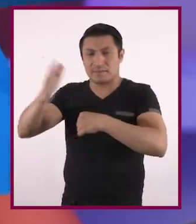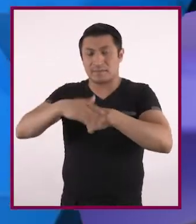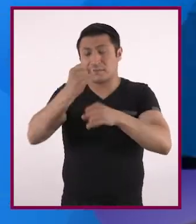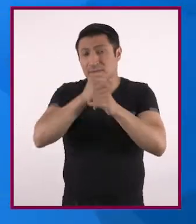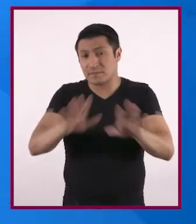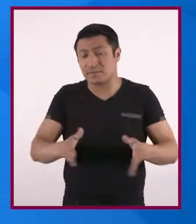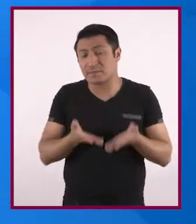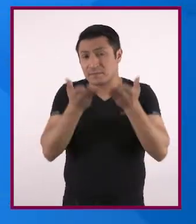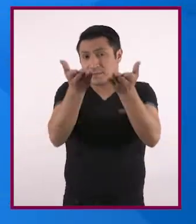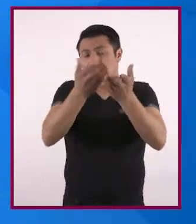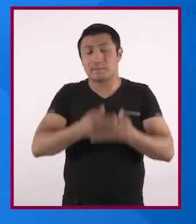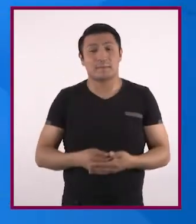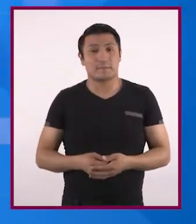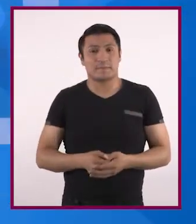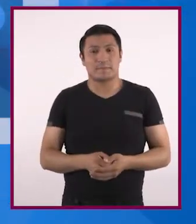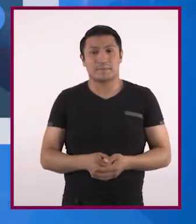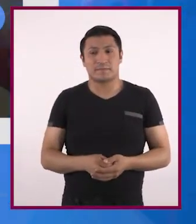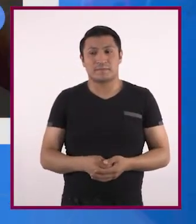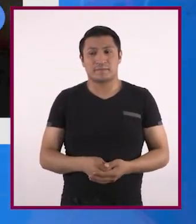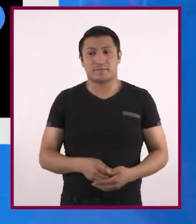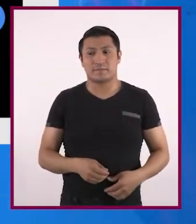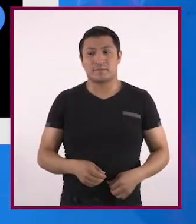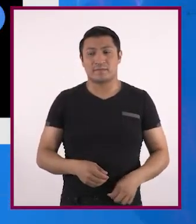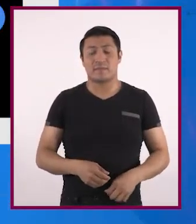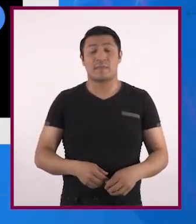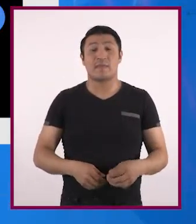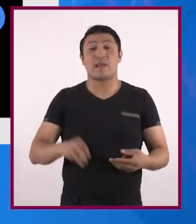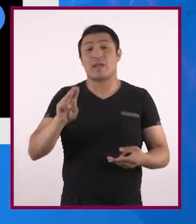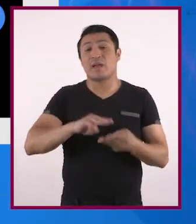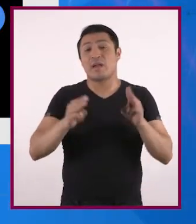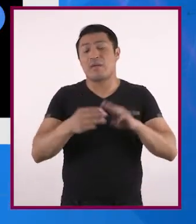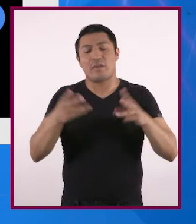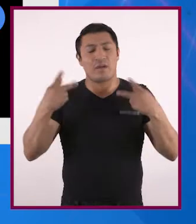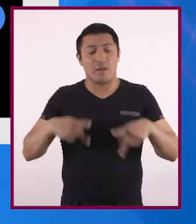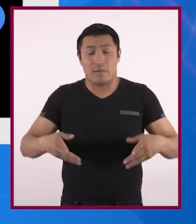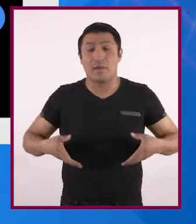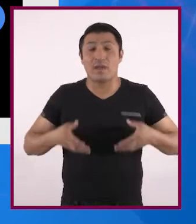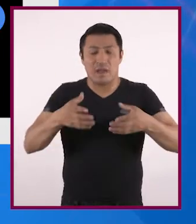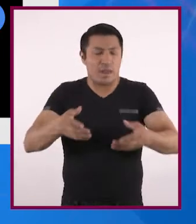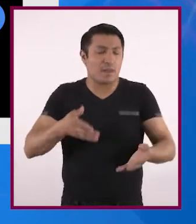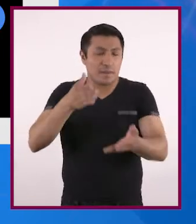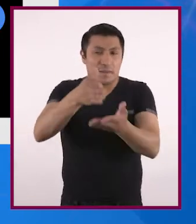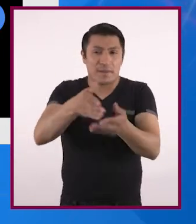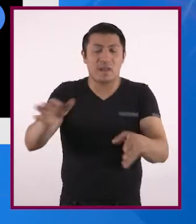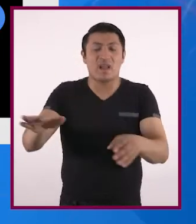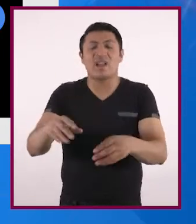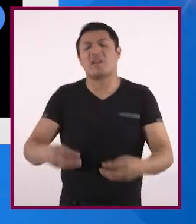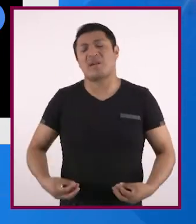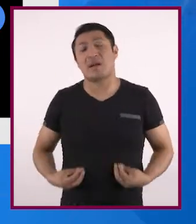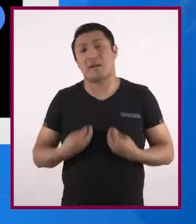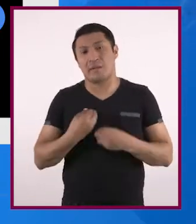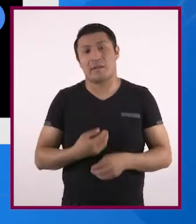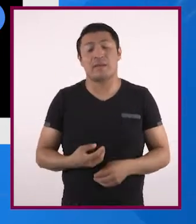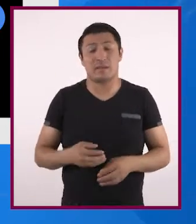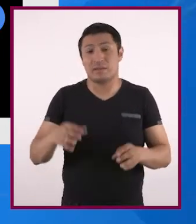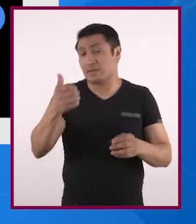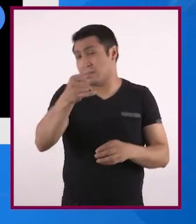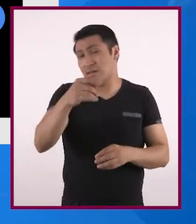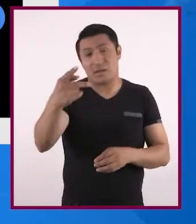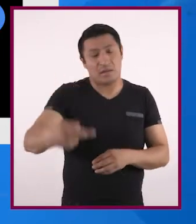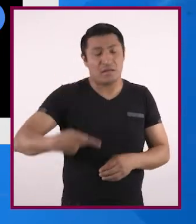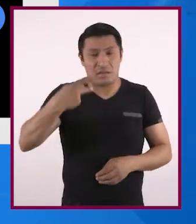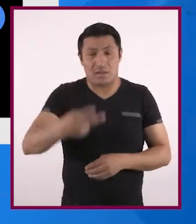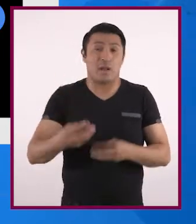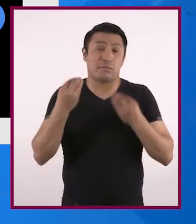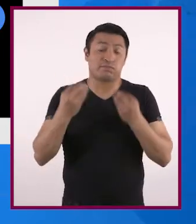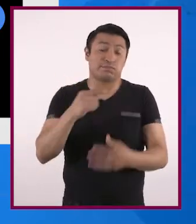información. Pues las razones por las cuales una persona llega a calle precisamente son así como me preguntan, son